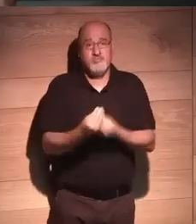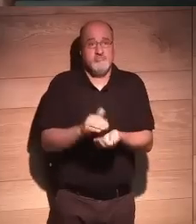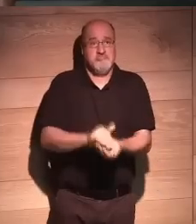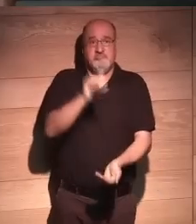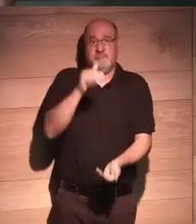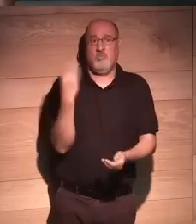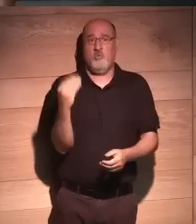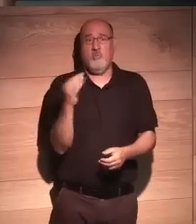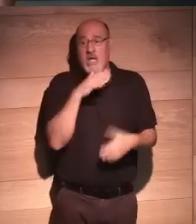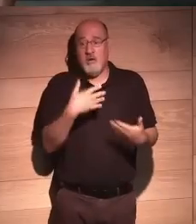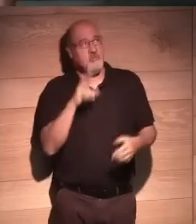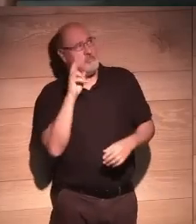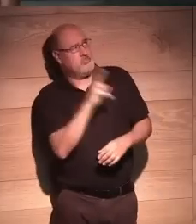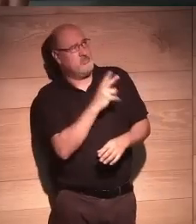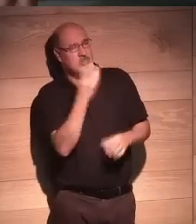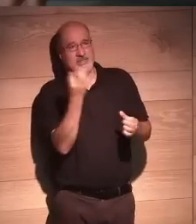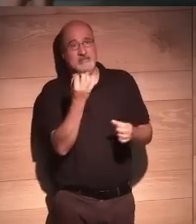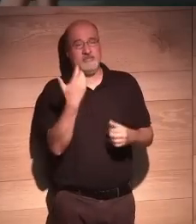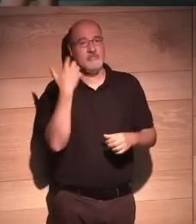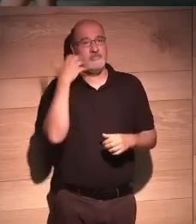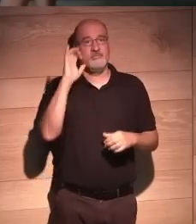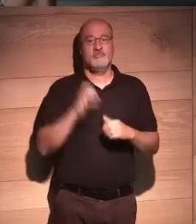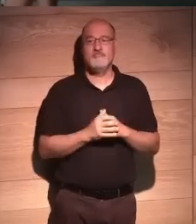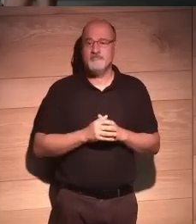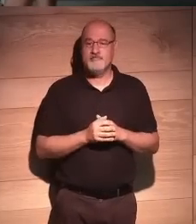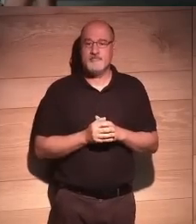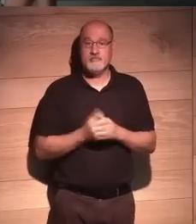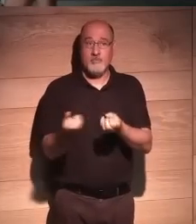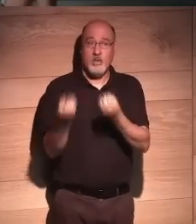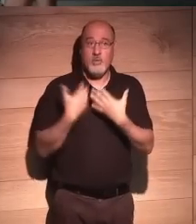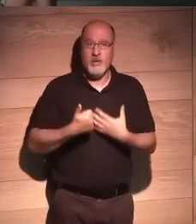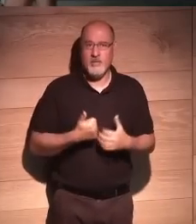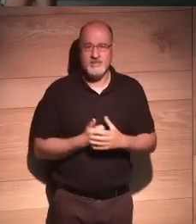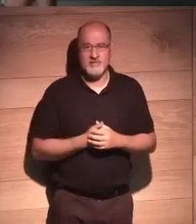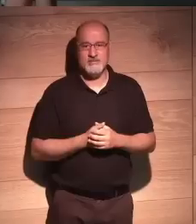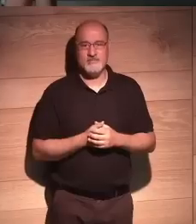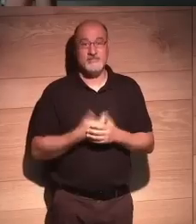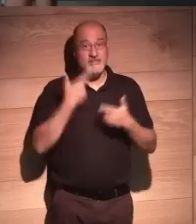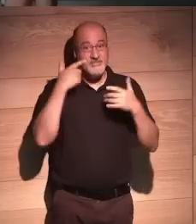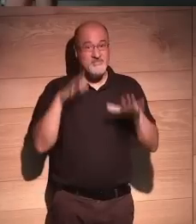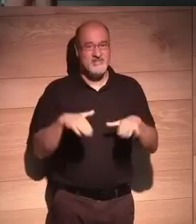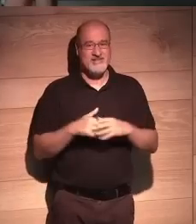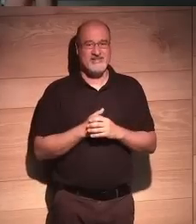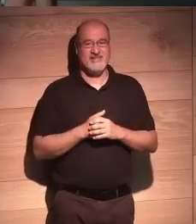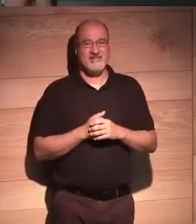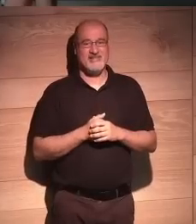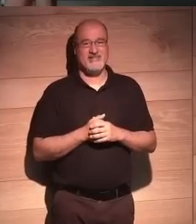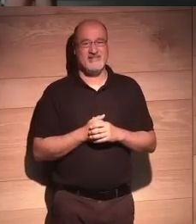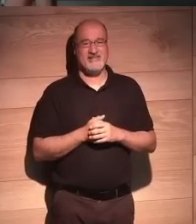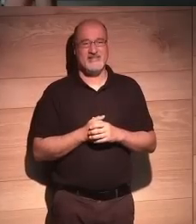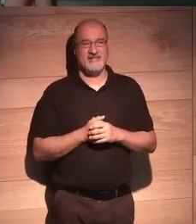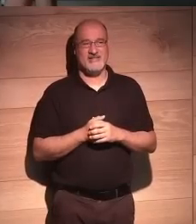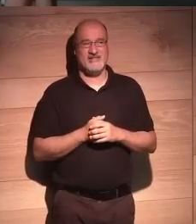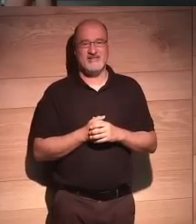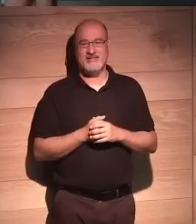aquello, pero que lo ve por primera vez y le sorprende. Cuéntanos. Uy, te han pillado. Pillado. Te acaban de pillar